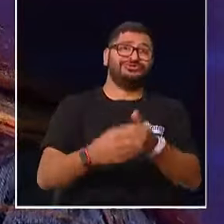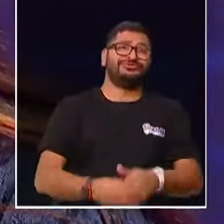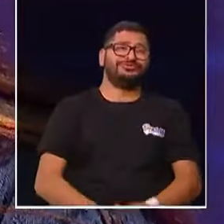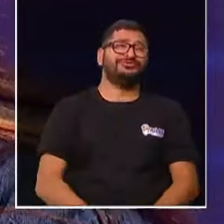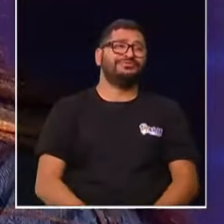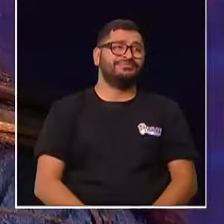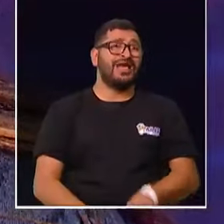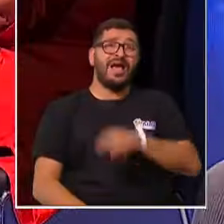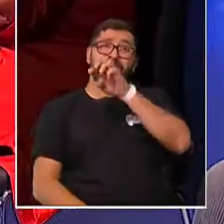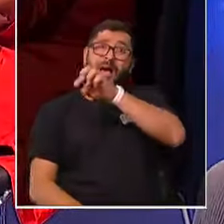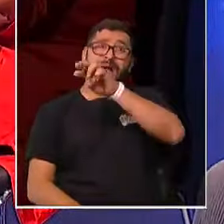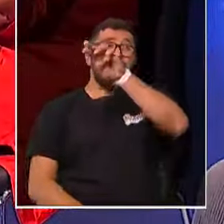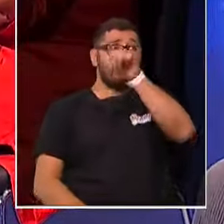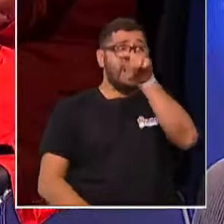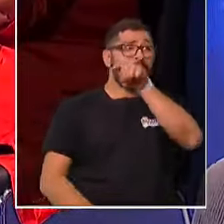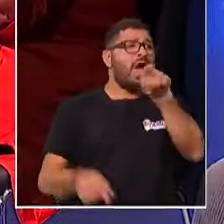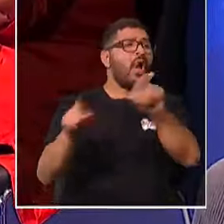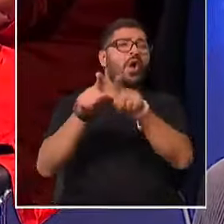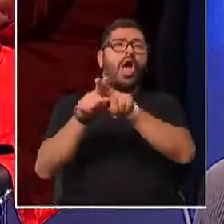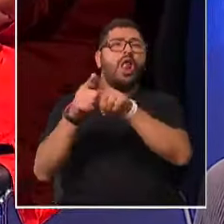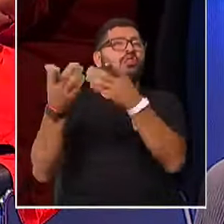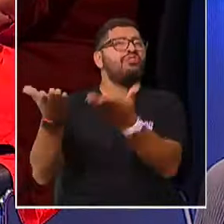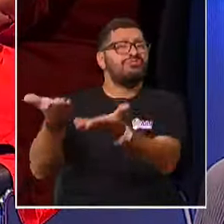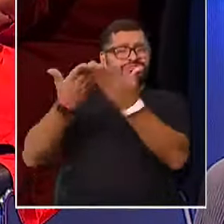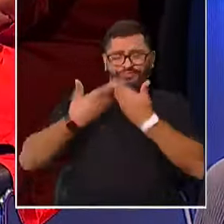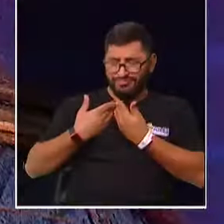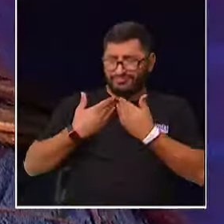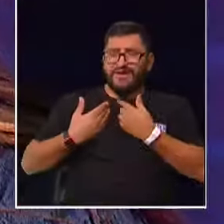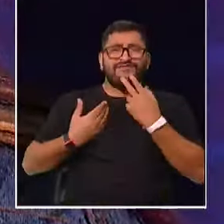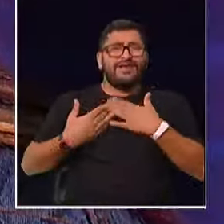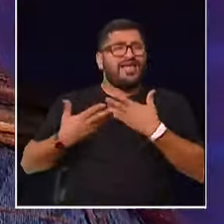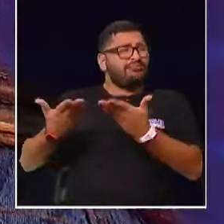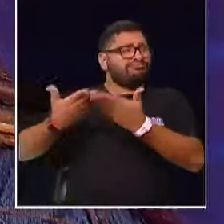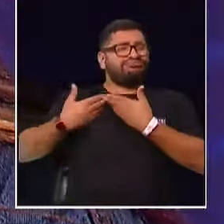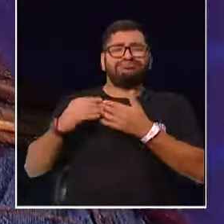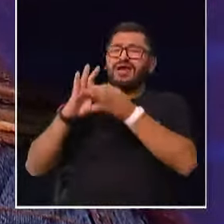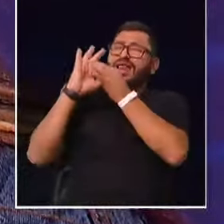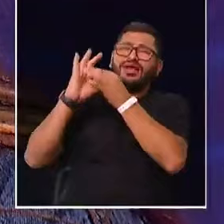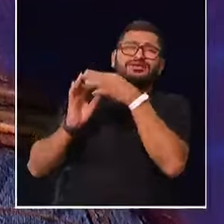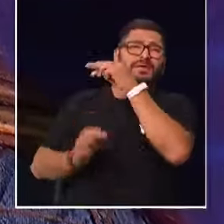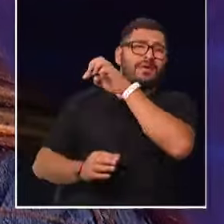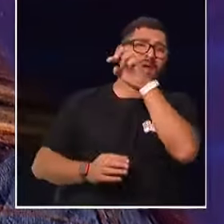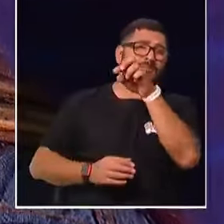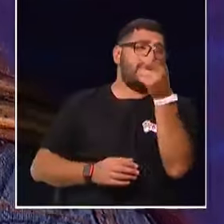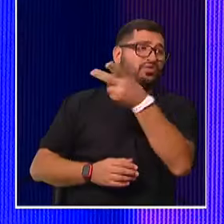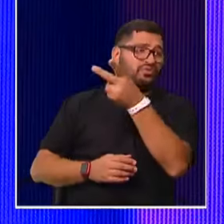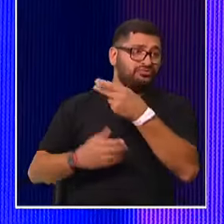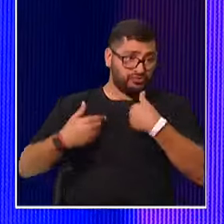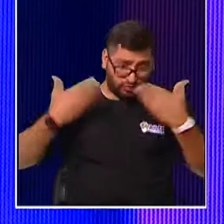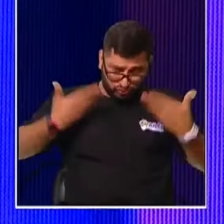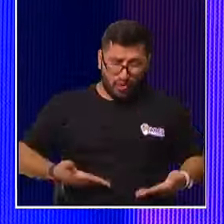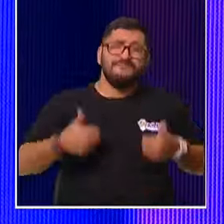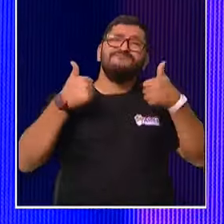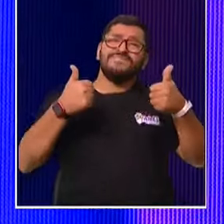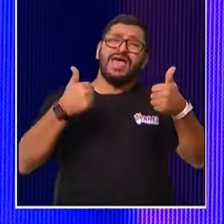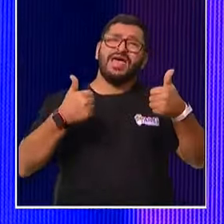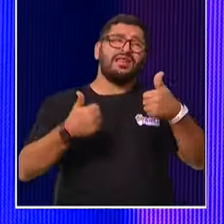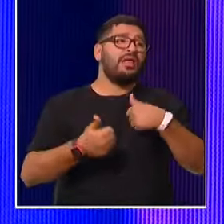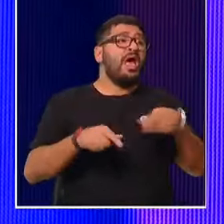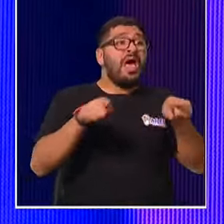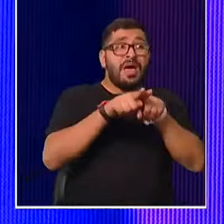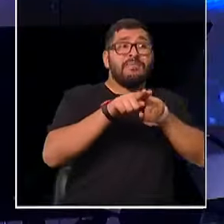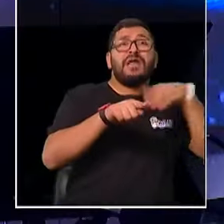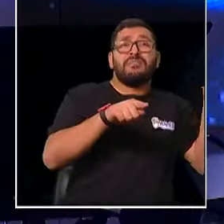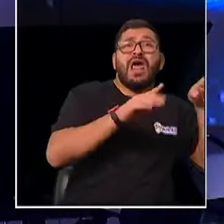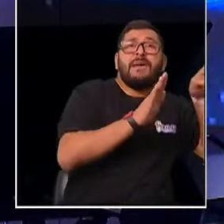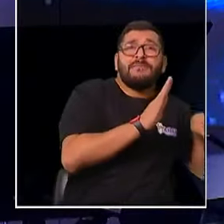papás son todos para mí, todo. Gracias a ellos estoy como estoy igual. ¿Para tu hermana menor? Sí.